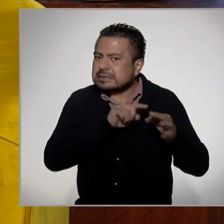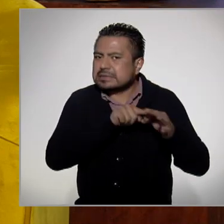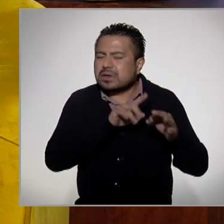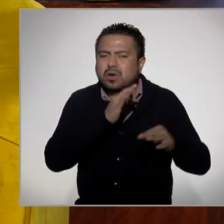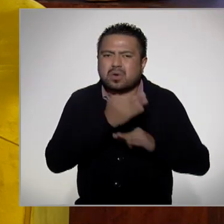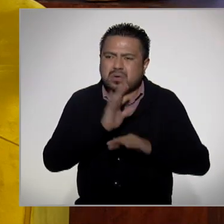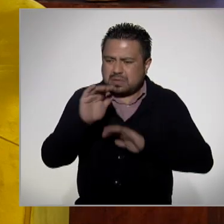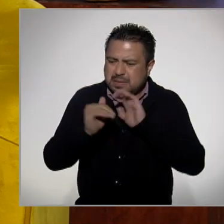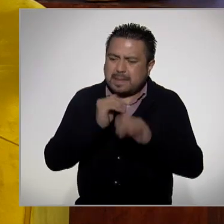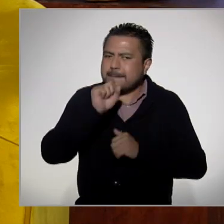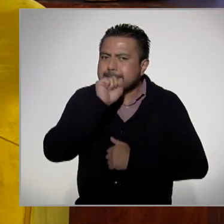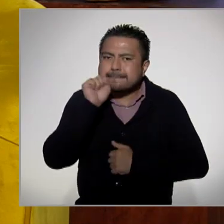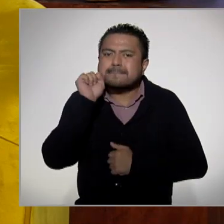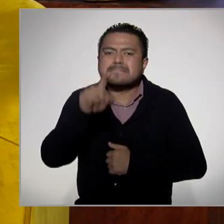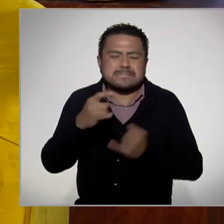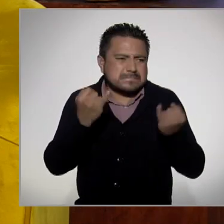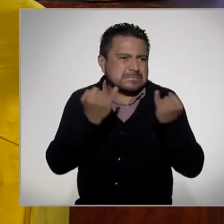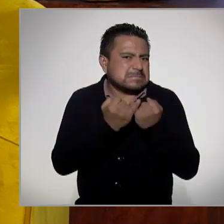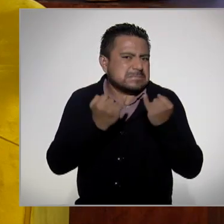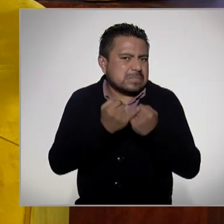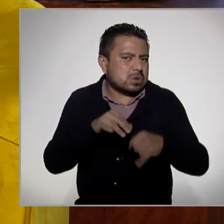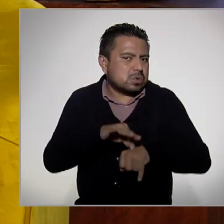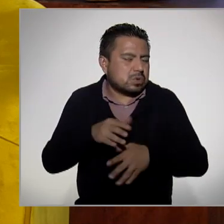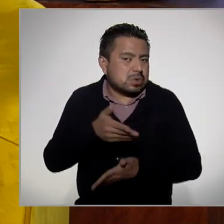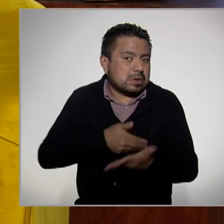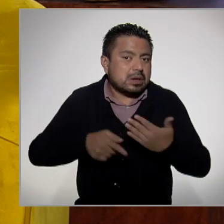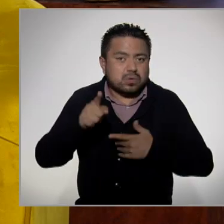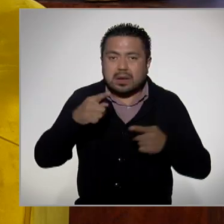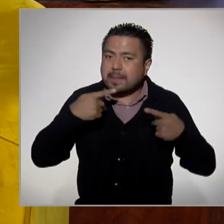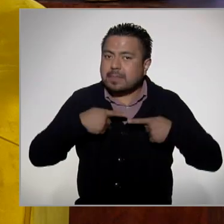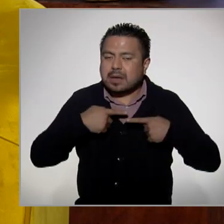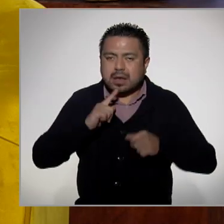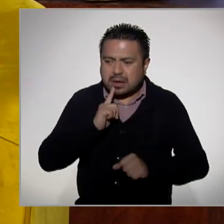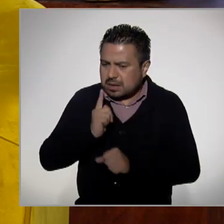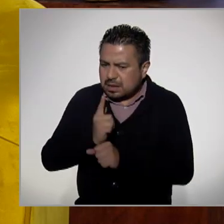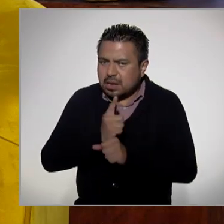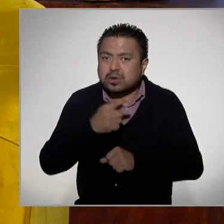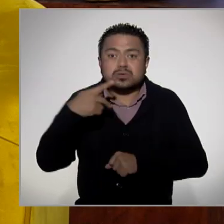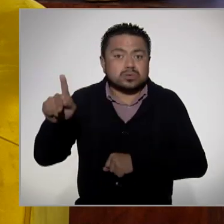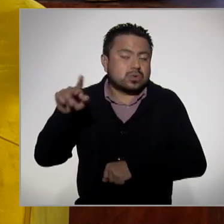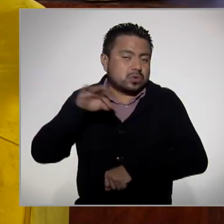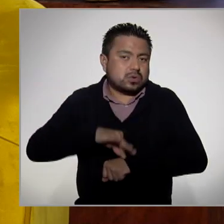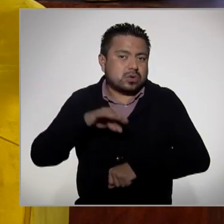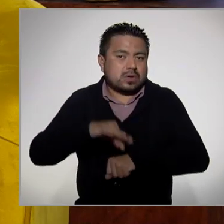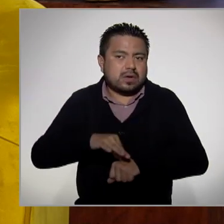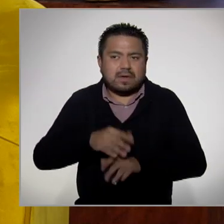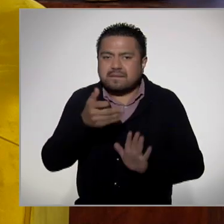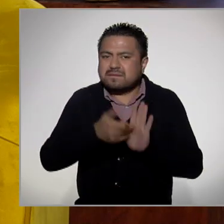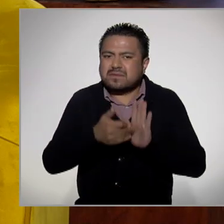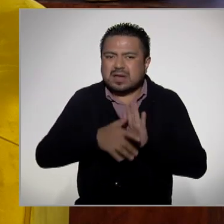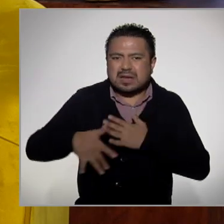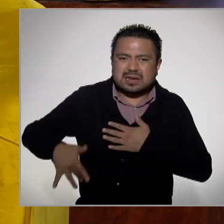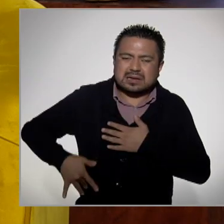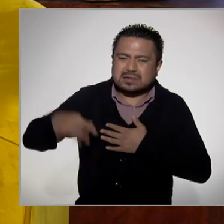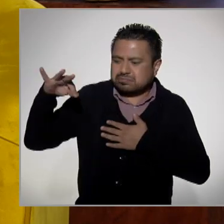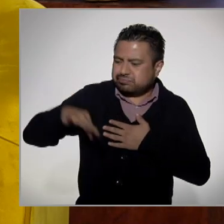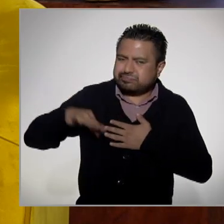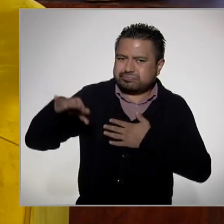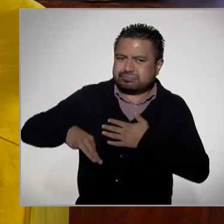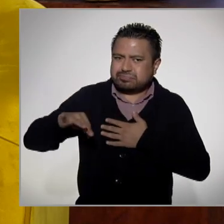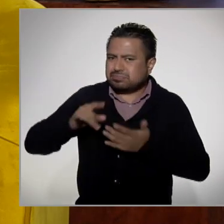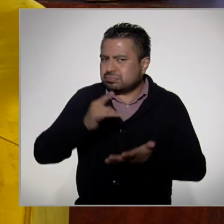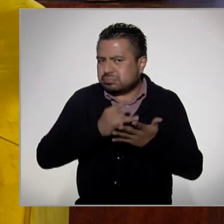el comentario también y pues testimonio de una persona que le ha diagnosticado su doctor insuficiencia renal solamente